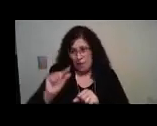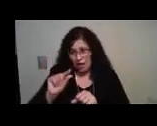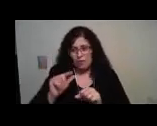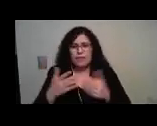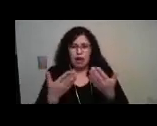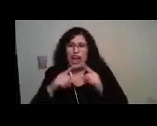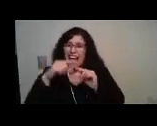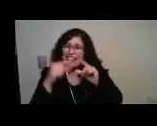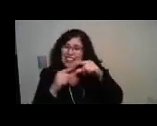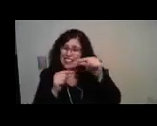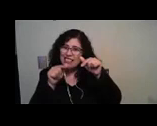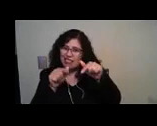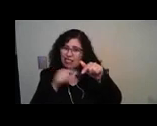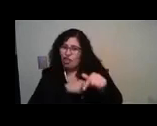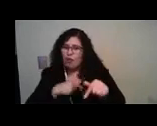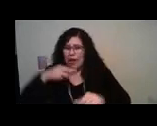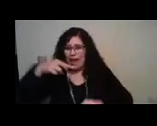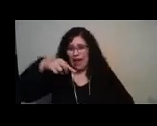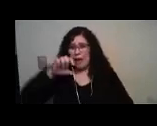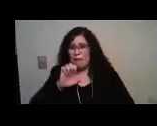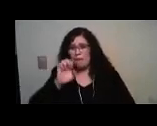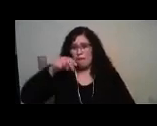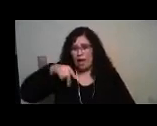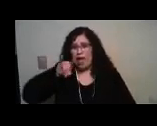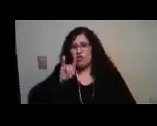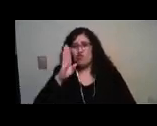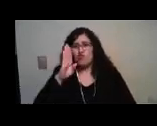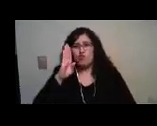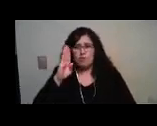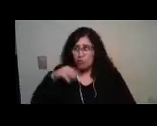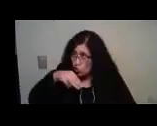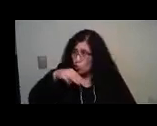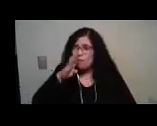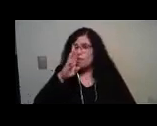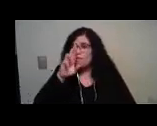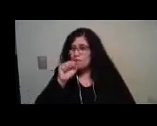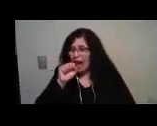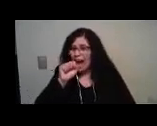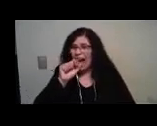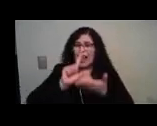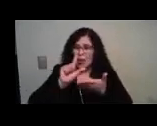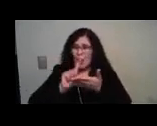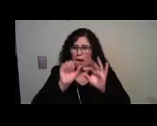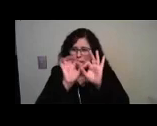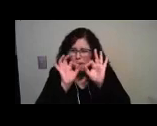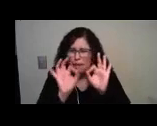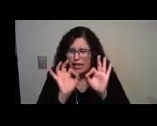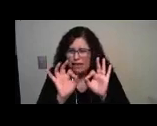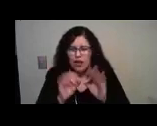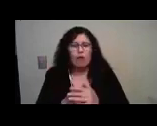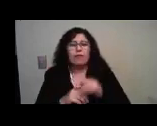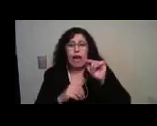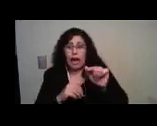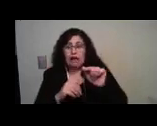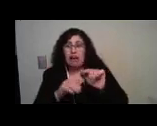neurología se le conoce como penumbra, ¿ya? Y pueden pasar dos cosas, ¿ya? Se restablece el